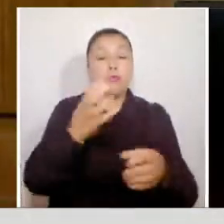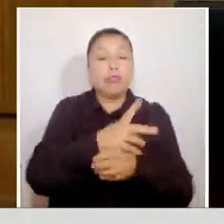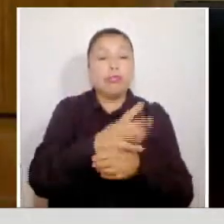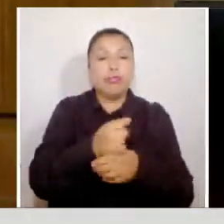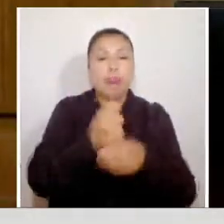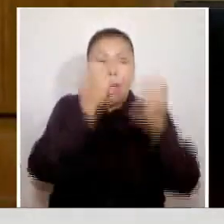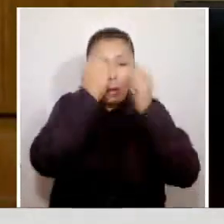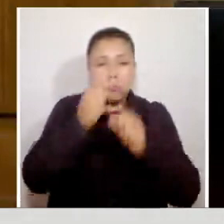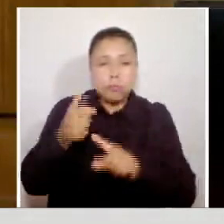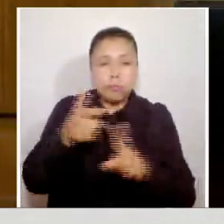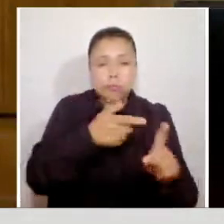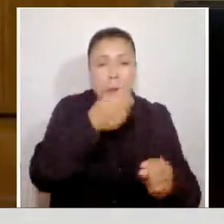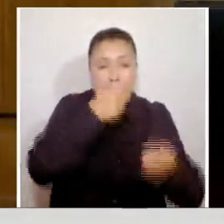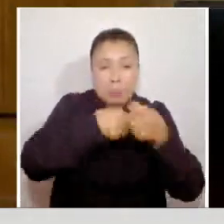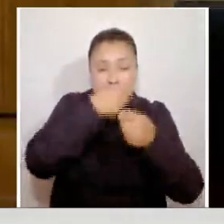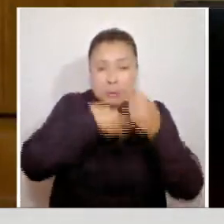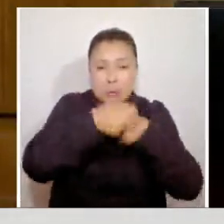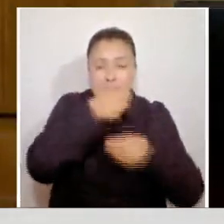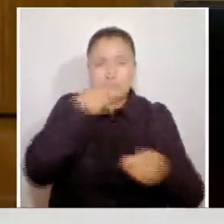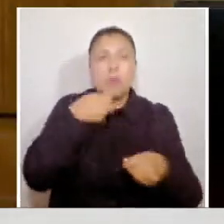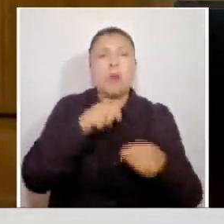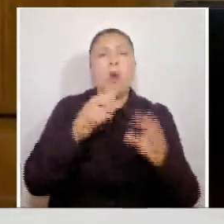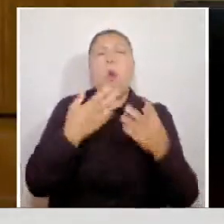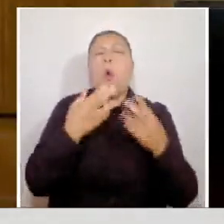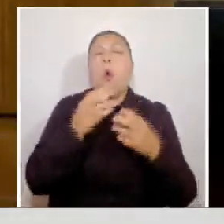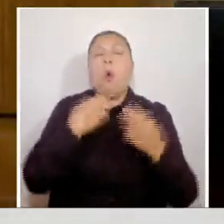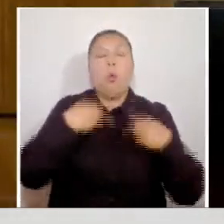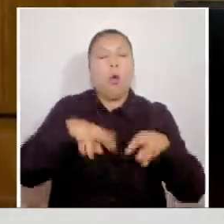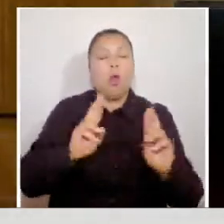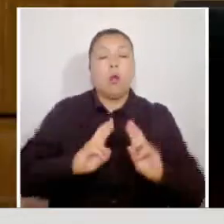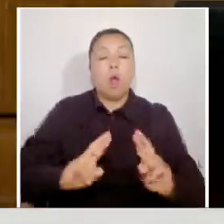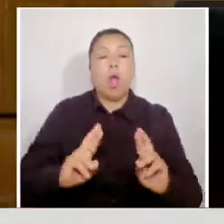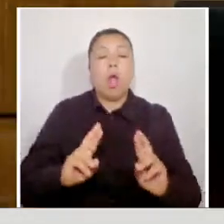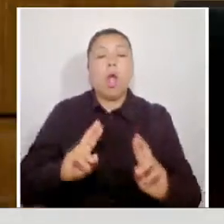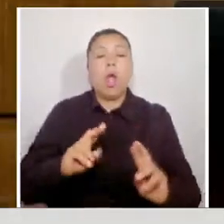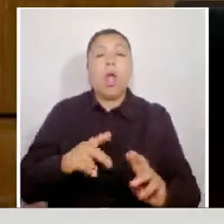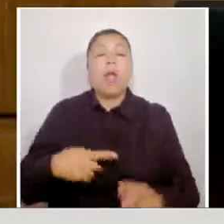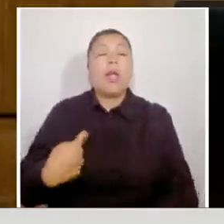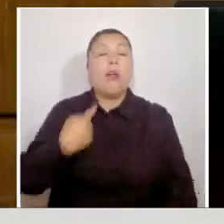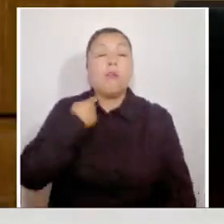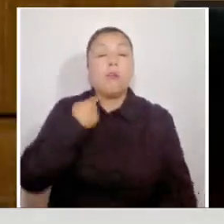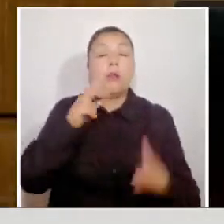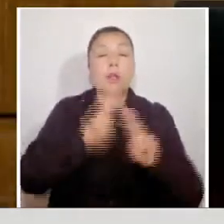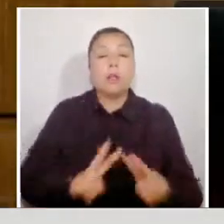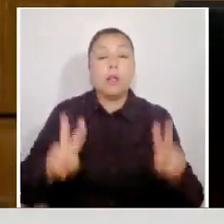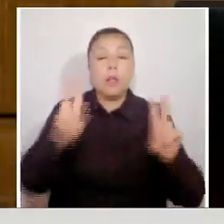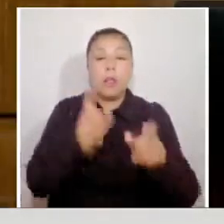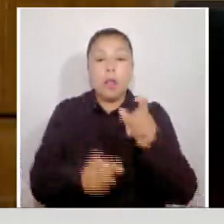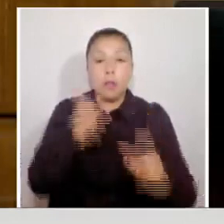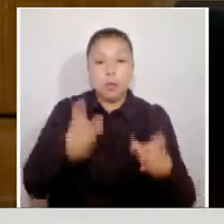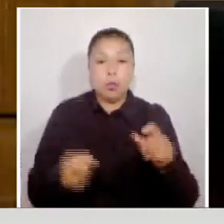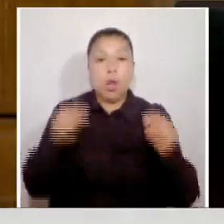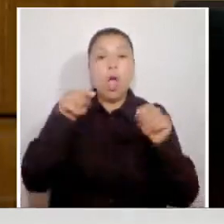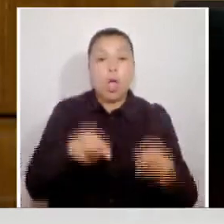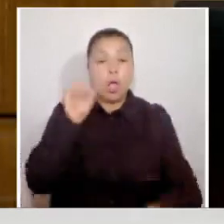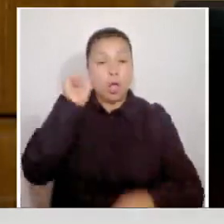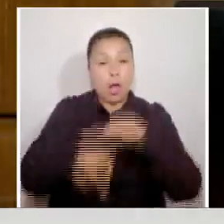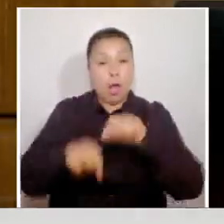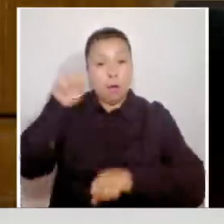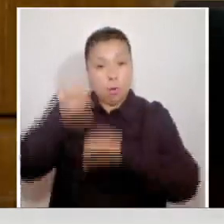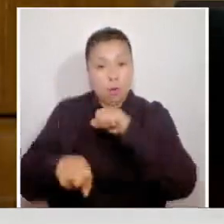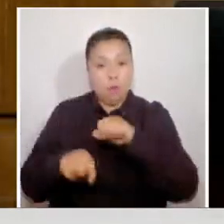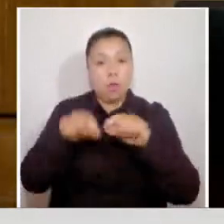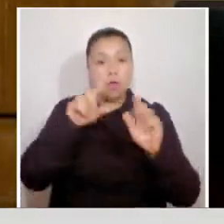forma de o de conducta que amenace la tranquilidad pública este y la aprobación de esta